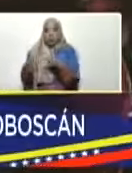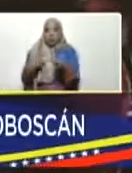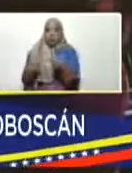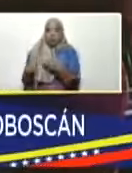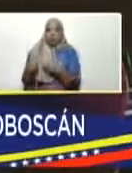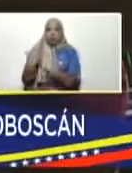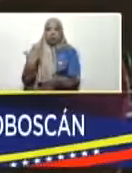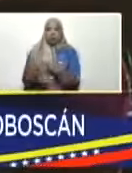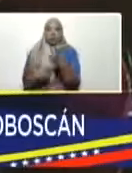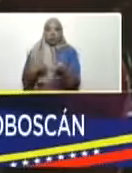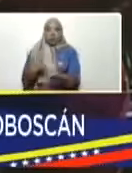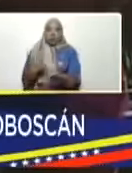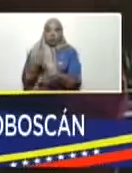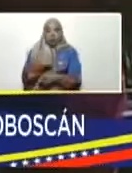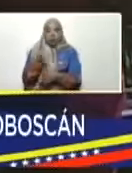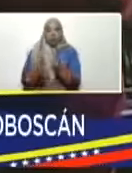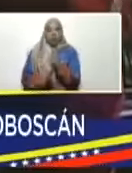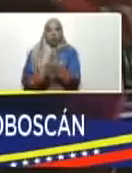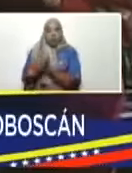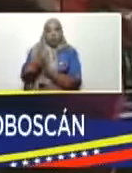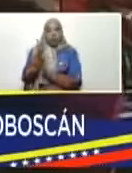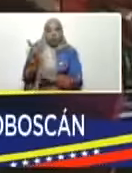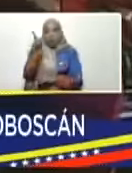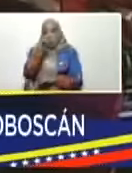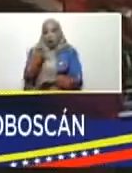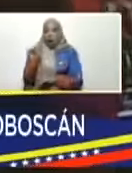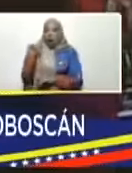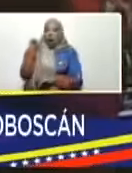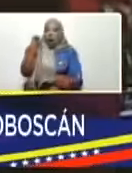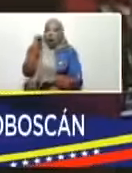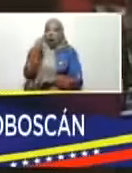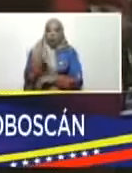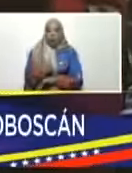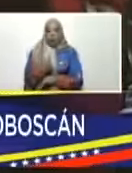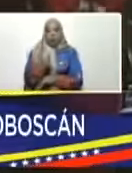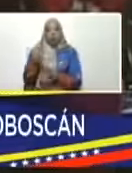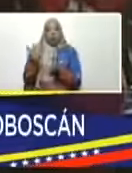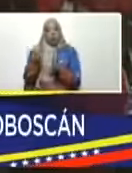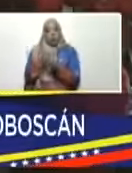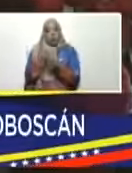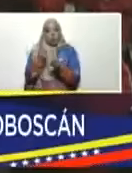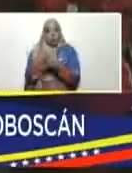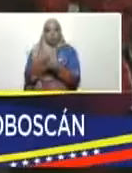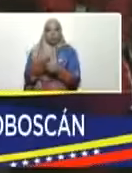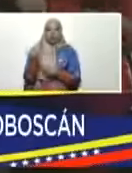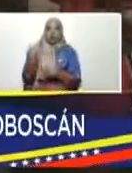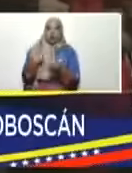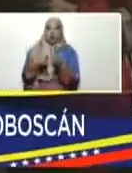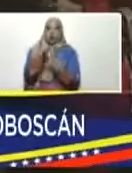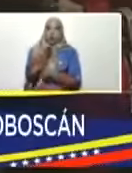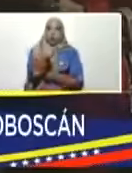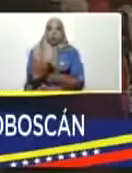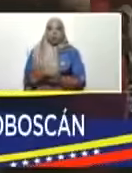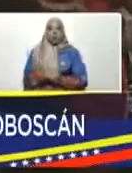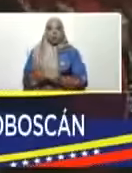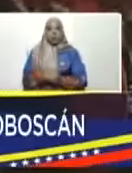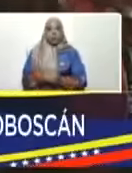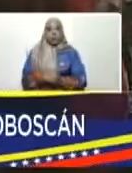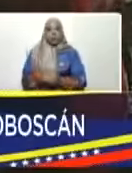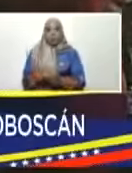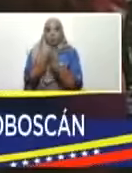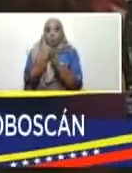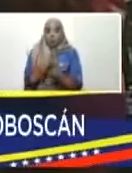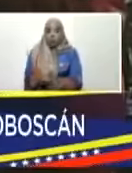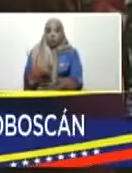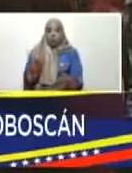que se ha desarrollado desde hace año y medio bajo un nuevo marco de negocio. Esto, los